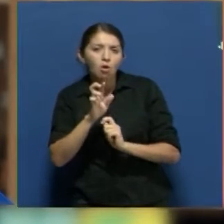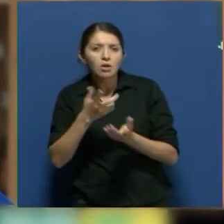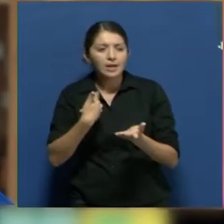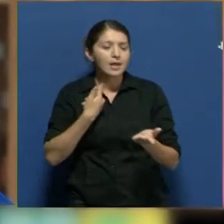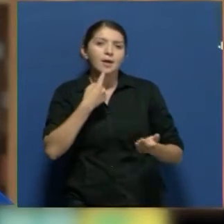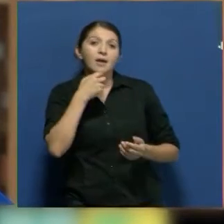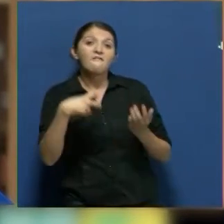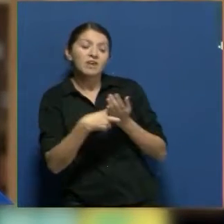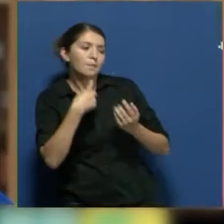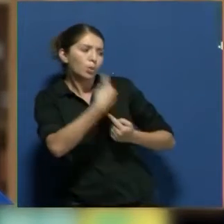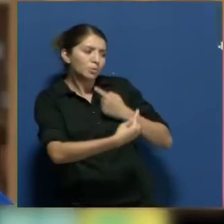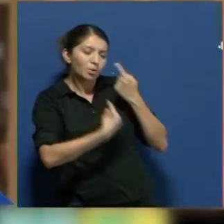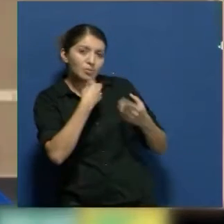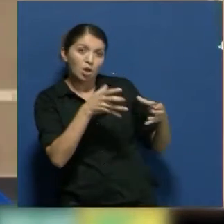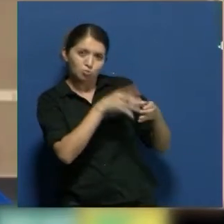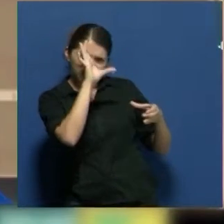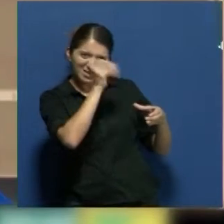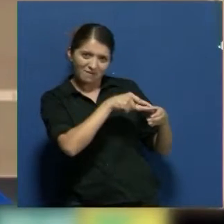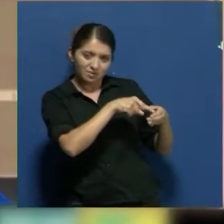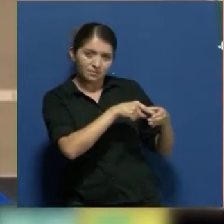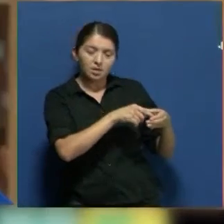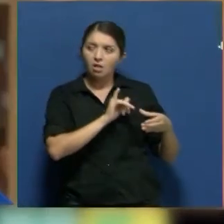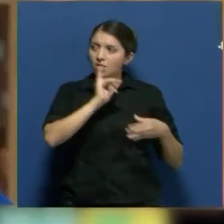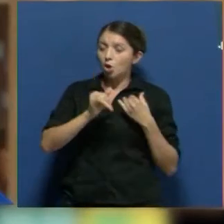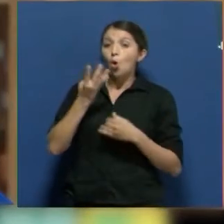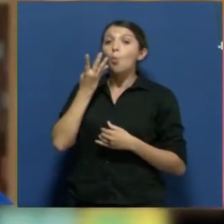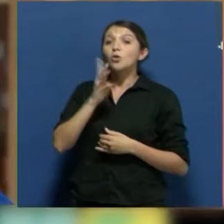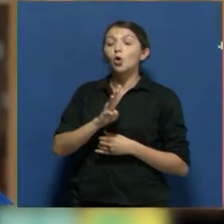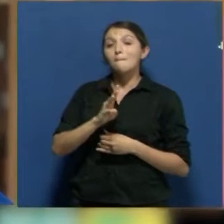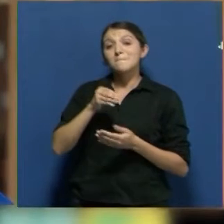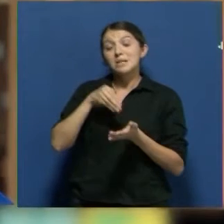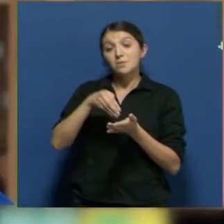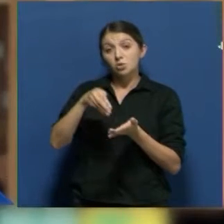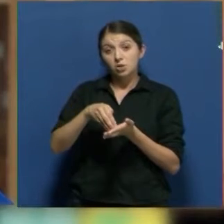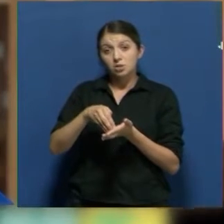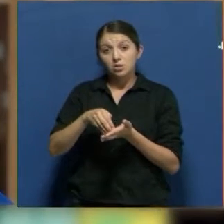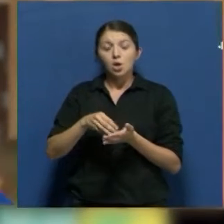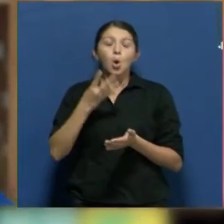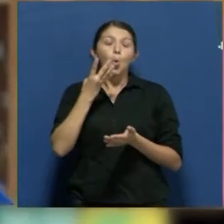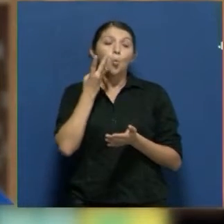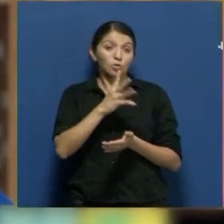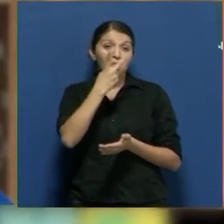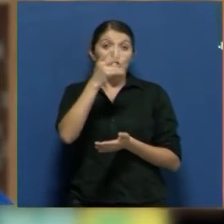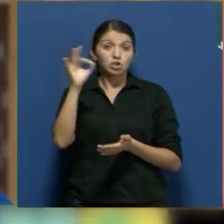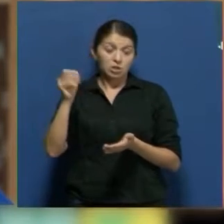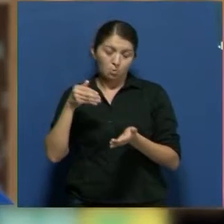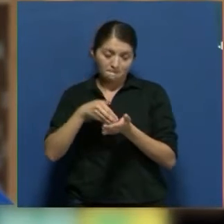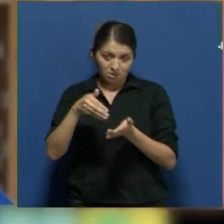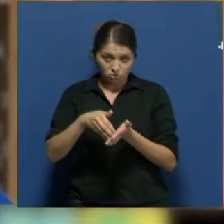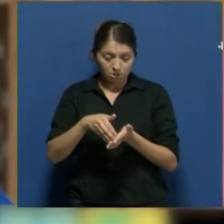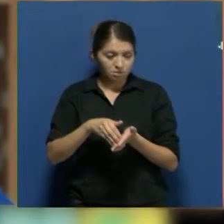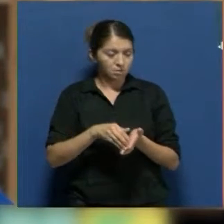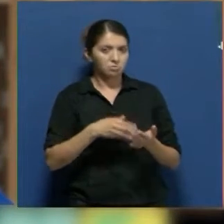plazo fijo? Y hoy, ¿cuánto dinero da? Da 4.200 millones. Y si esto llegara hasta 2033, como en efecto